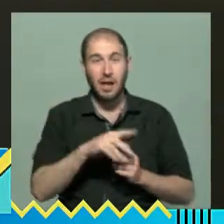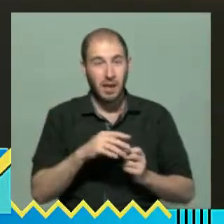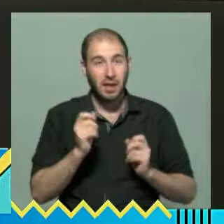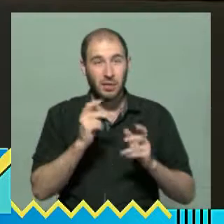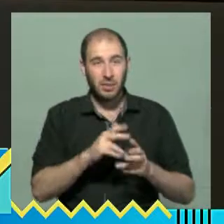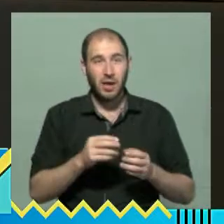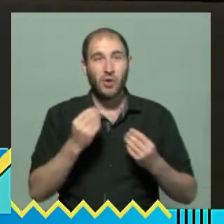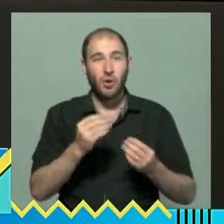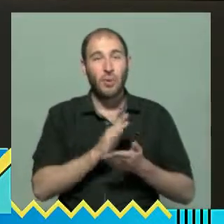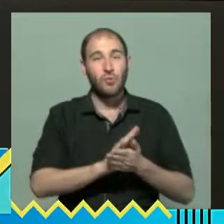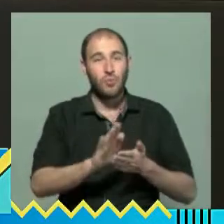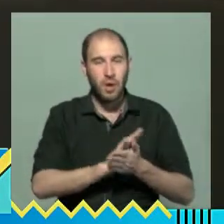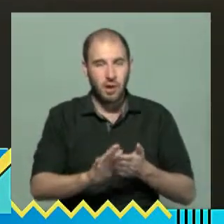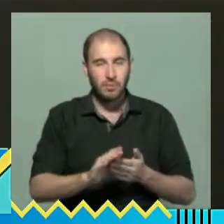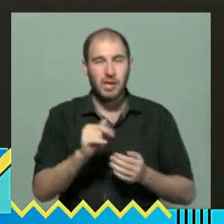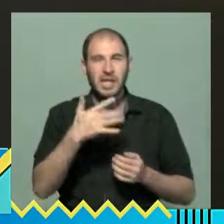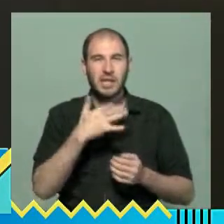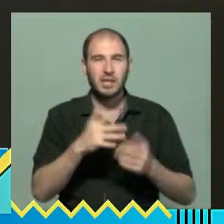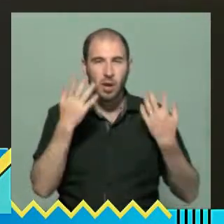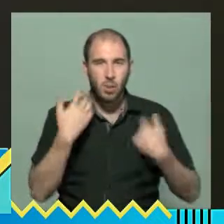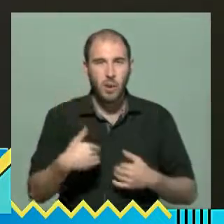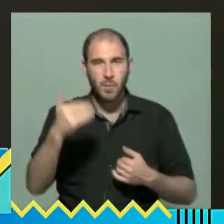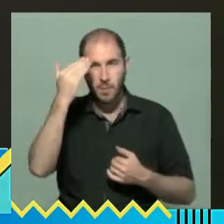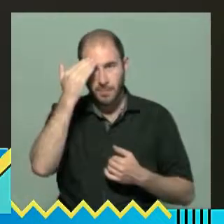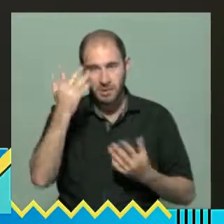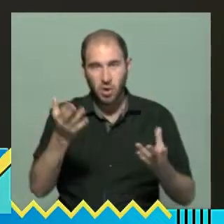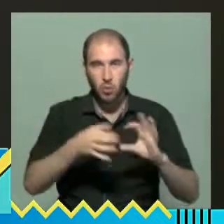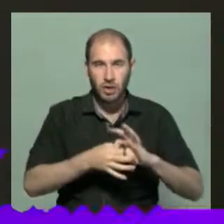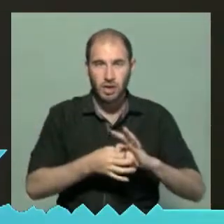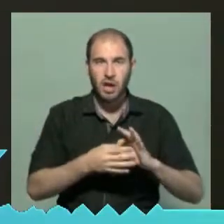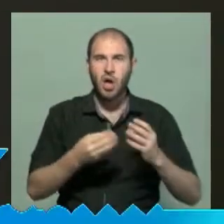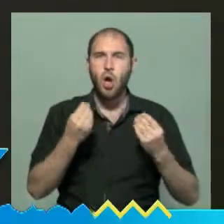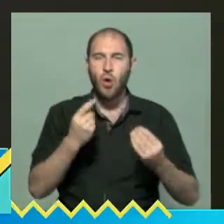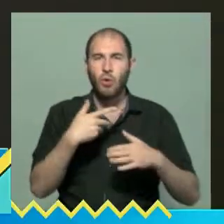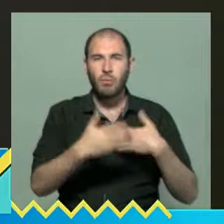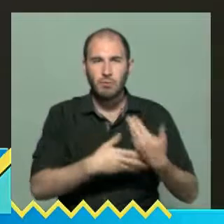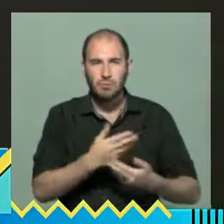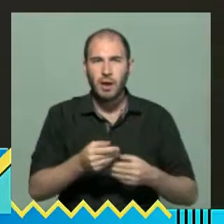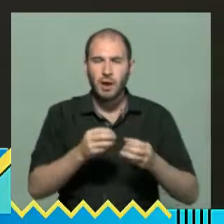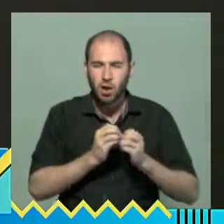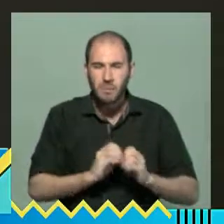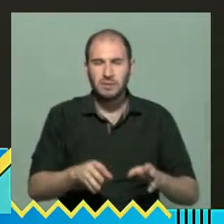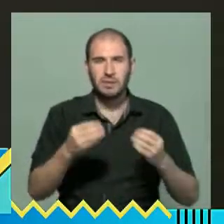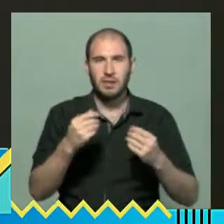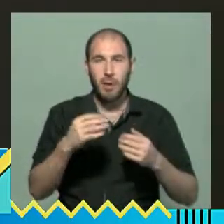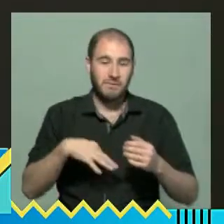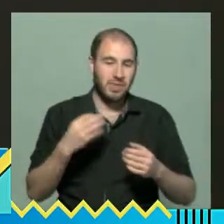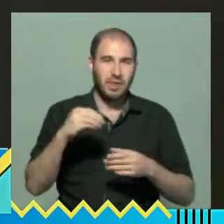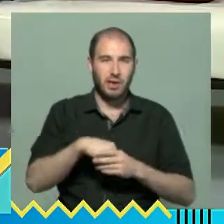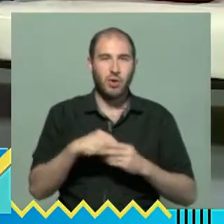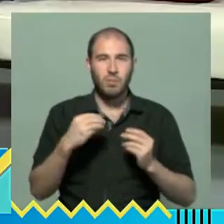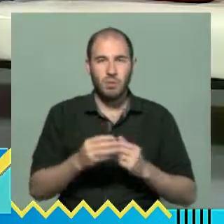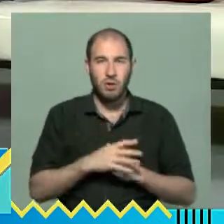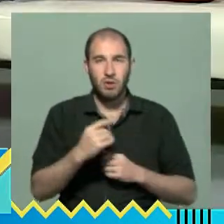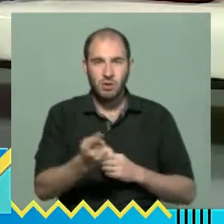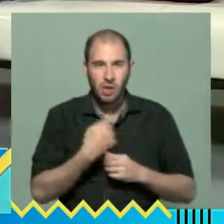justamente a cómo estas innovaciones y esto de entender al cuerpo y mente unidos, cómo se lleva a la aplicación y a la vida misma, ¿no? Cómo a nosotros